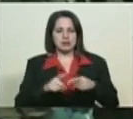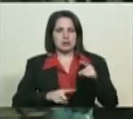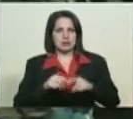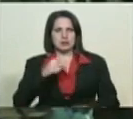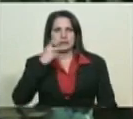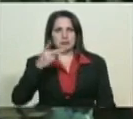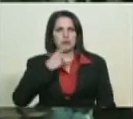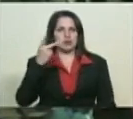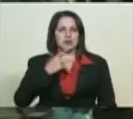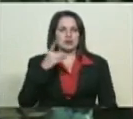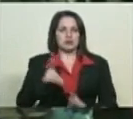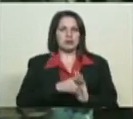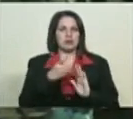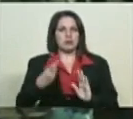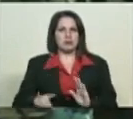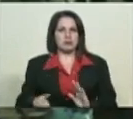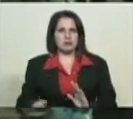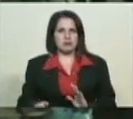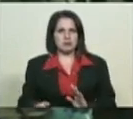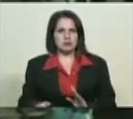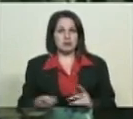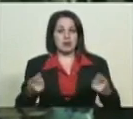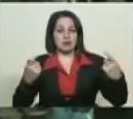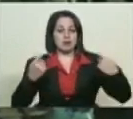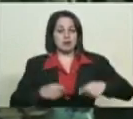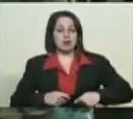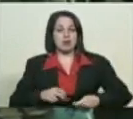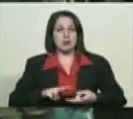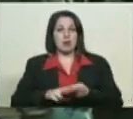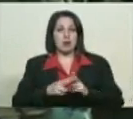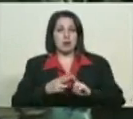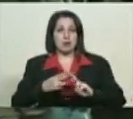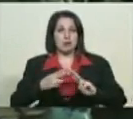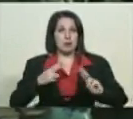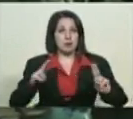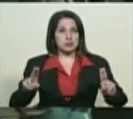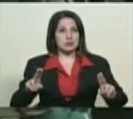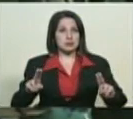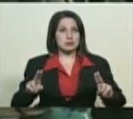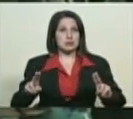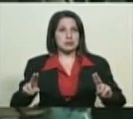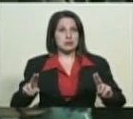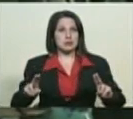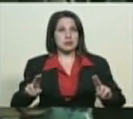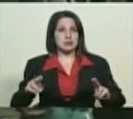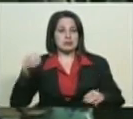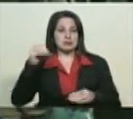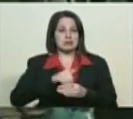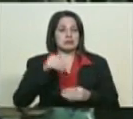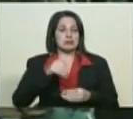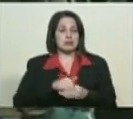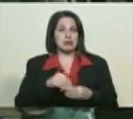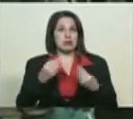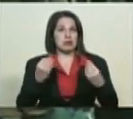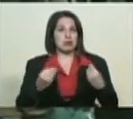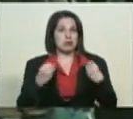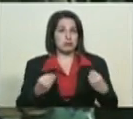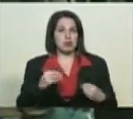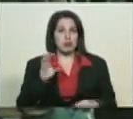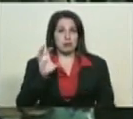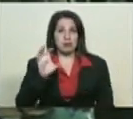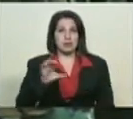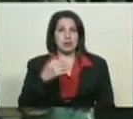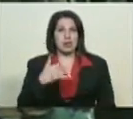político, pero sobre todo lo que apostamos a la paz y a un futuro sin violencia. En nuestro país